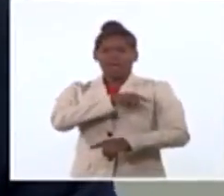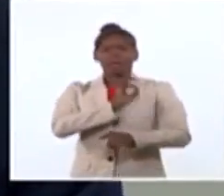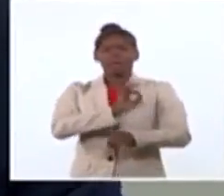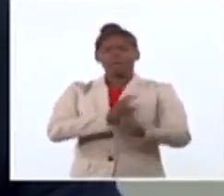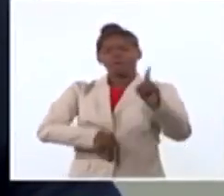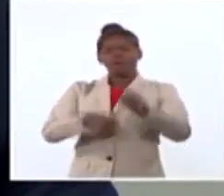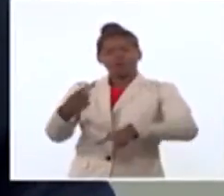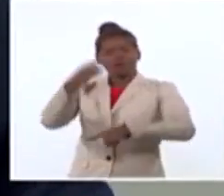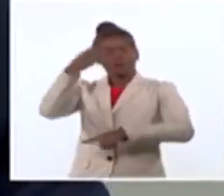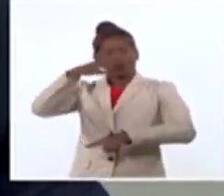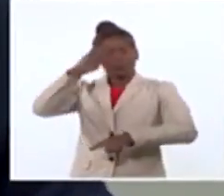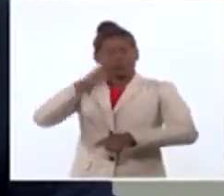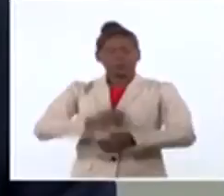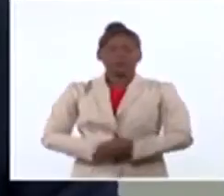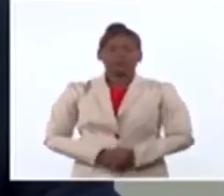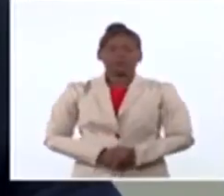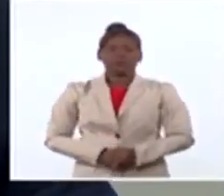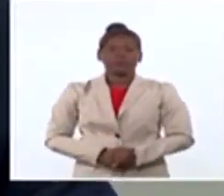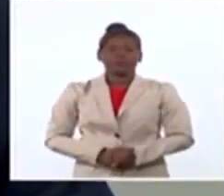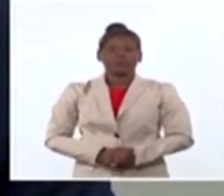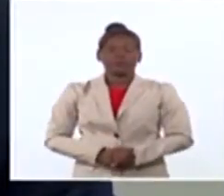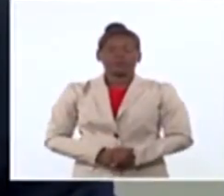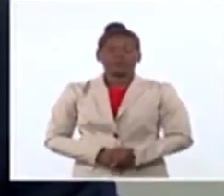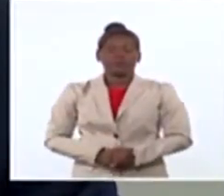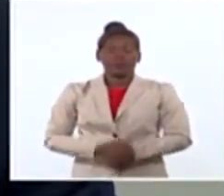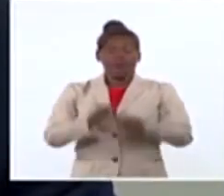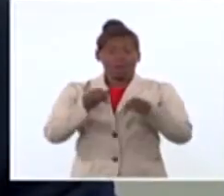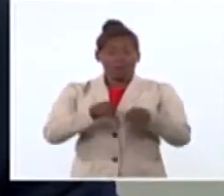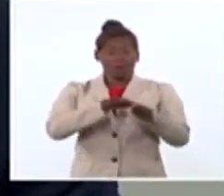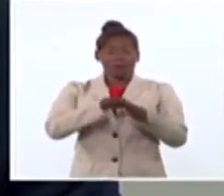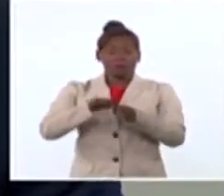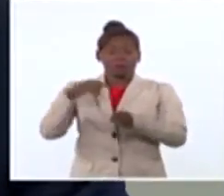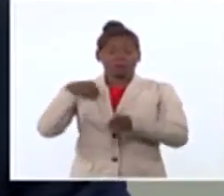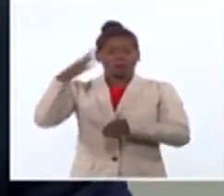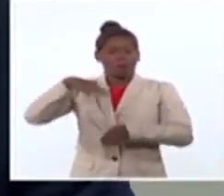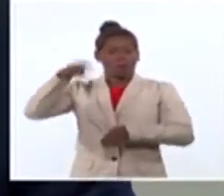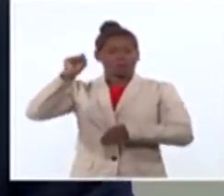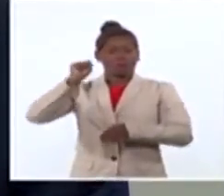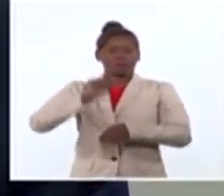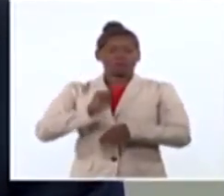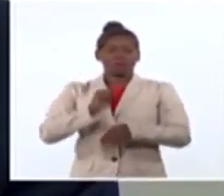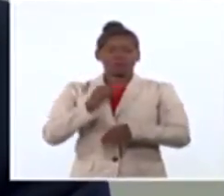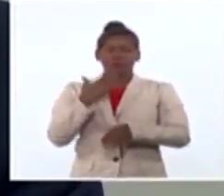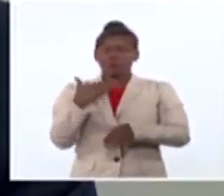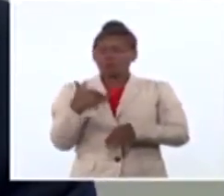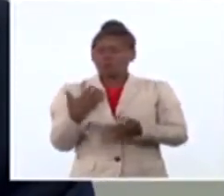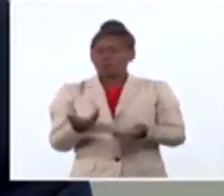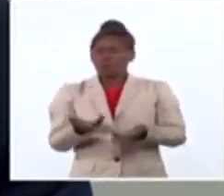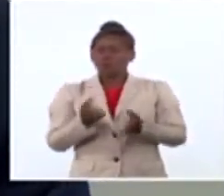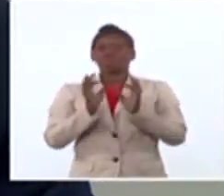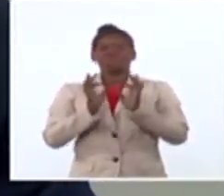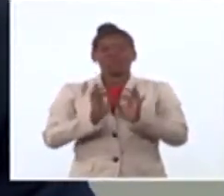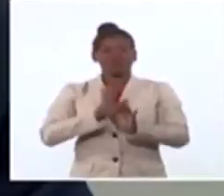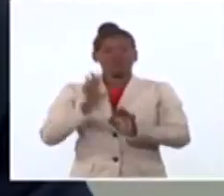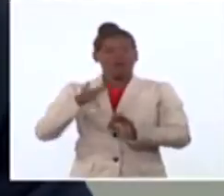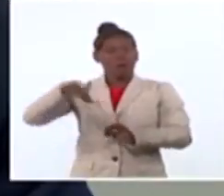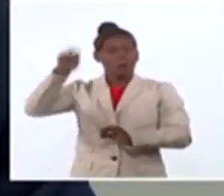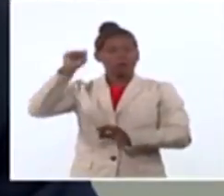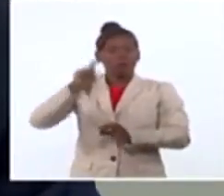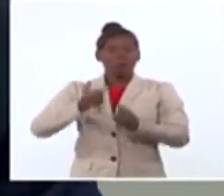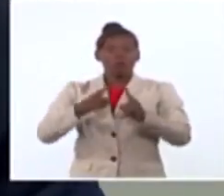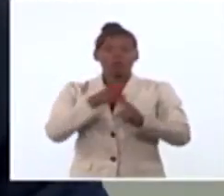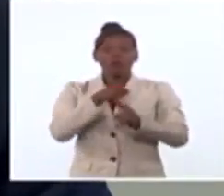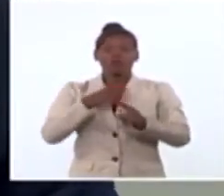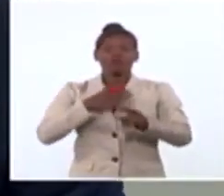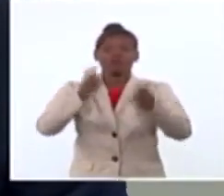conoce a qué objetivos sus dueños responden y que se caracteriza por una práctica